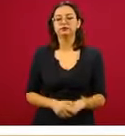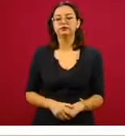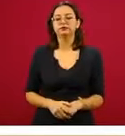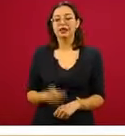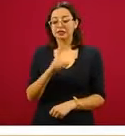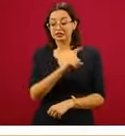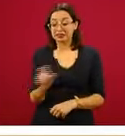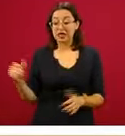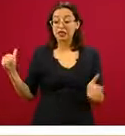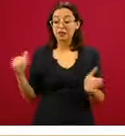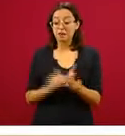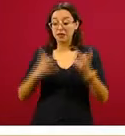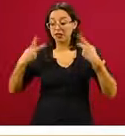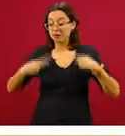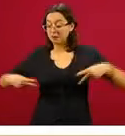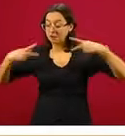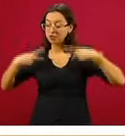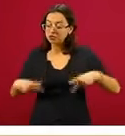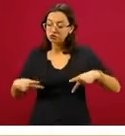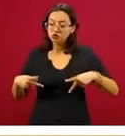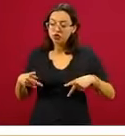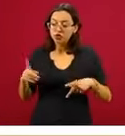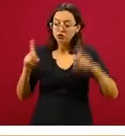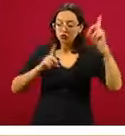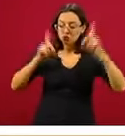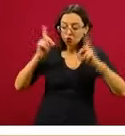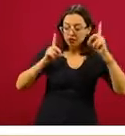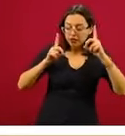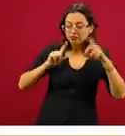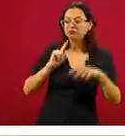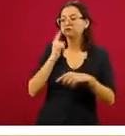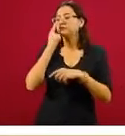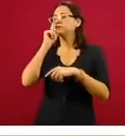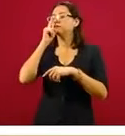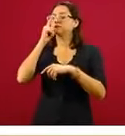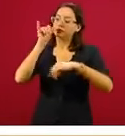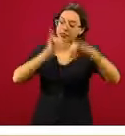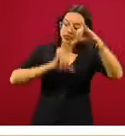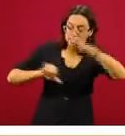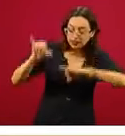100.000 personas que en su momento fueron casos sospechosos, se les han hecho las pruebas